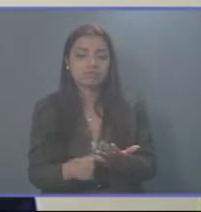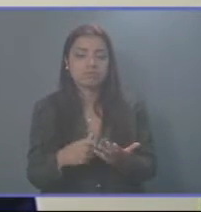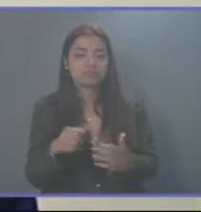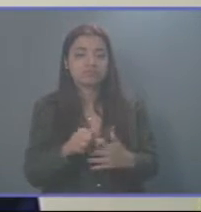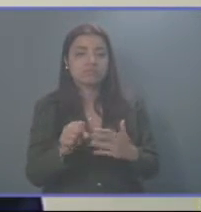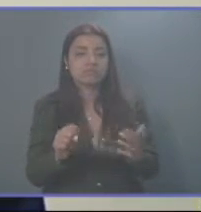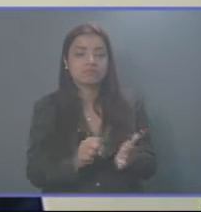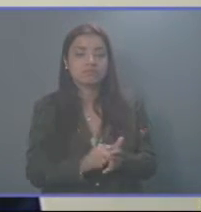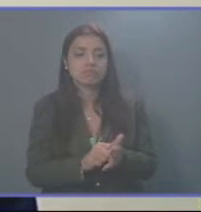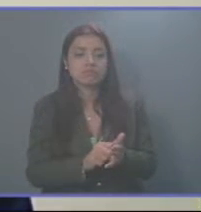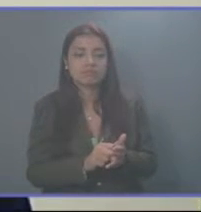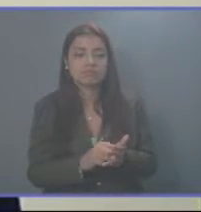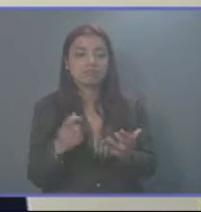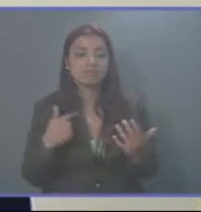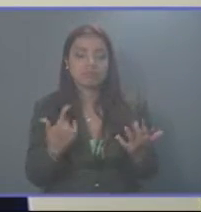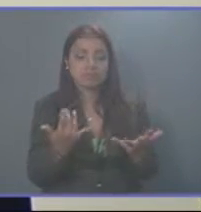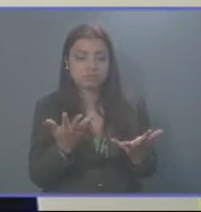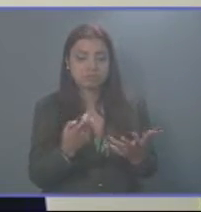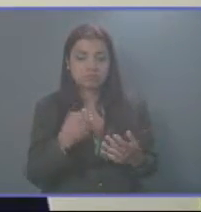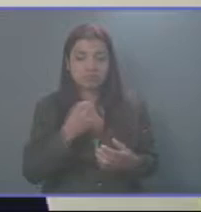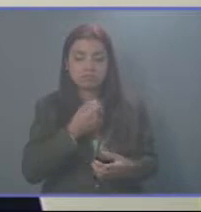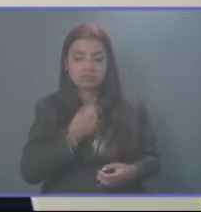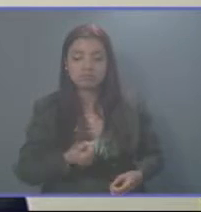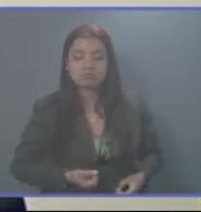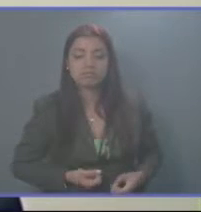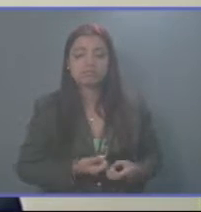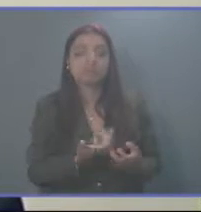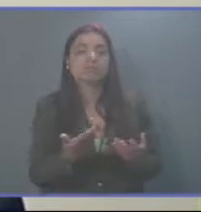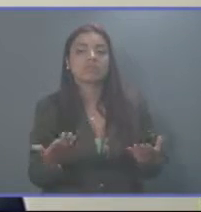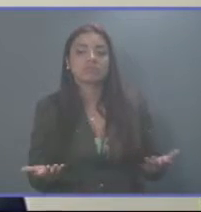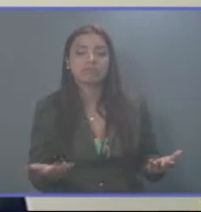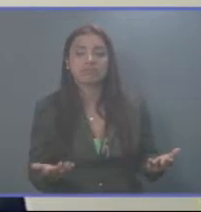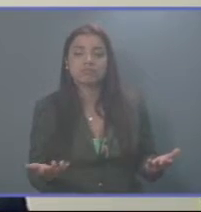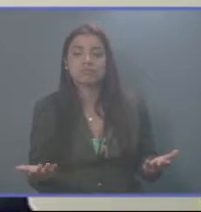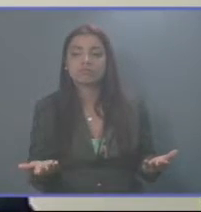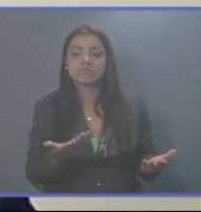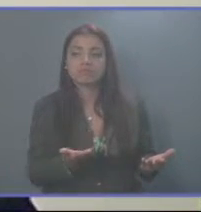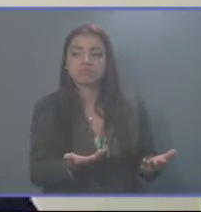plenario, quiero comentar lo siguiente.